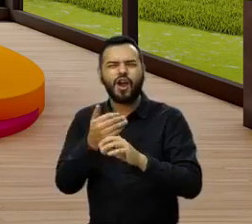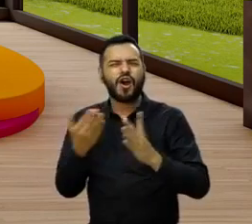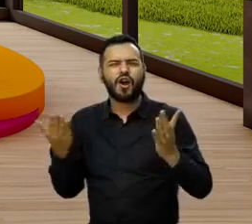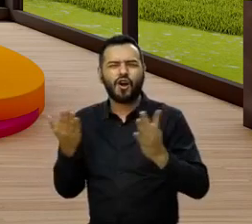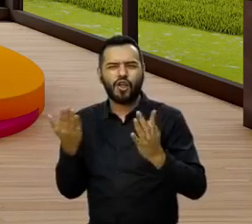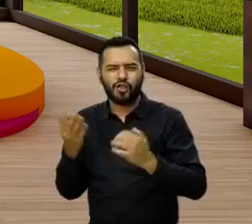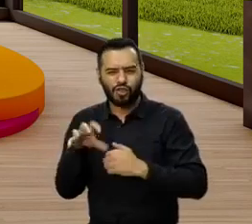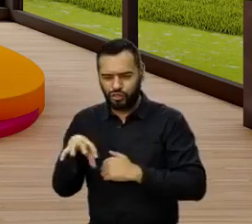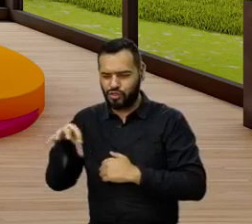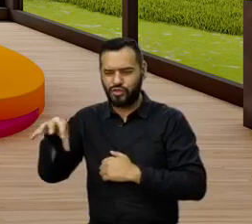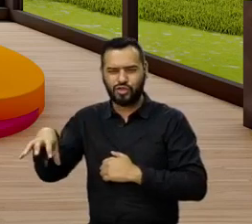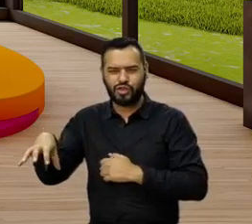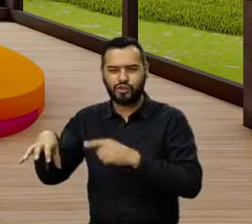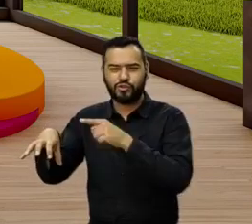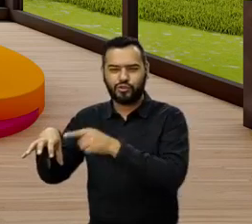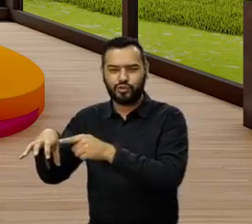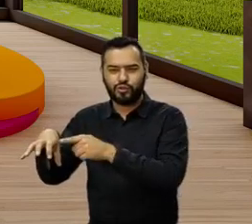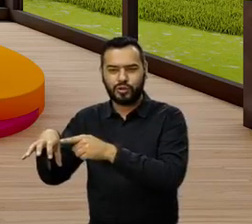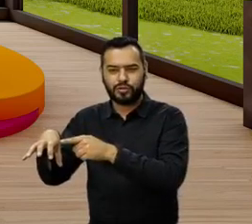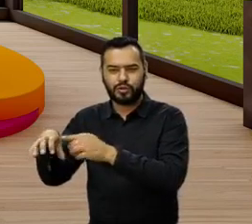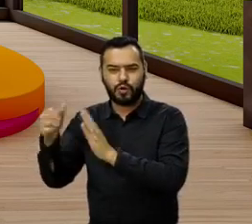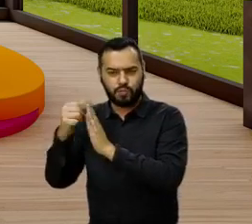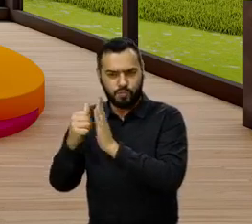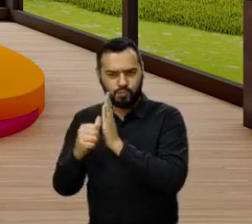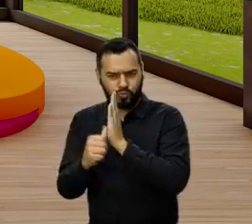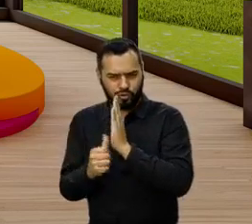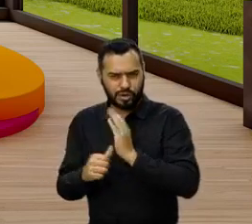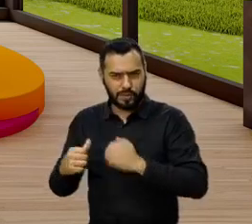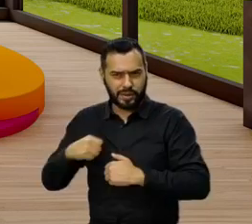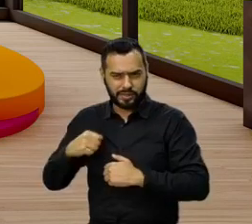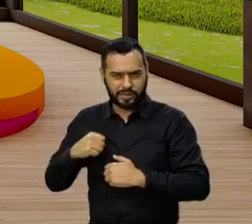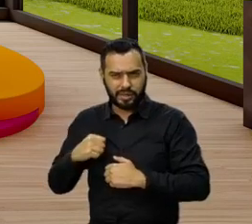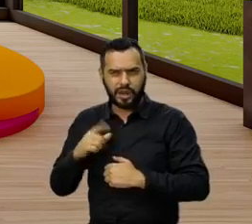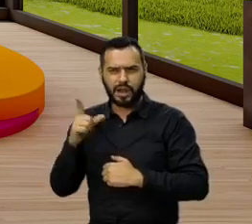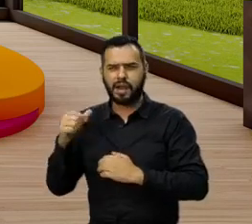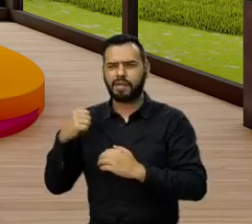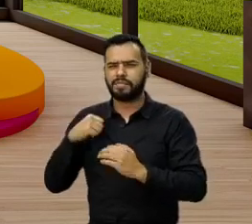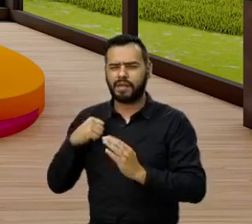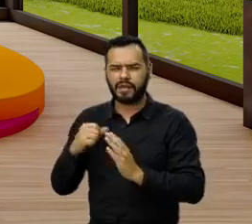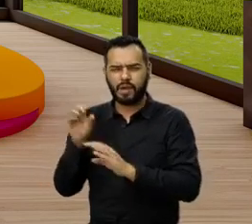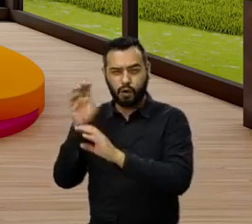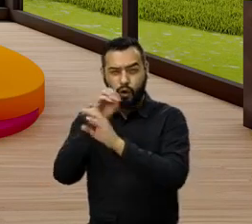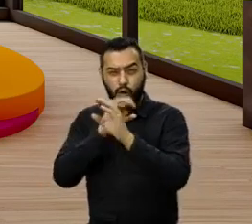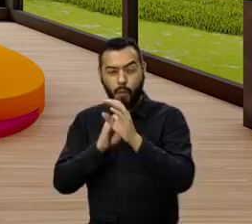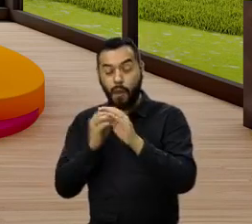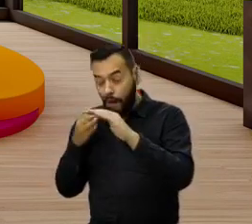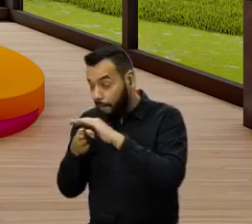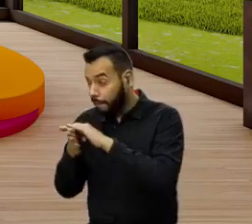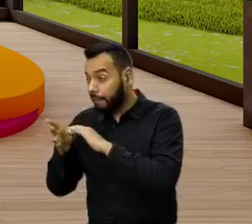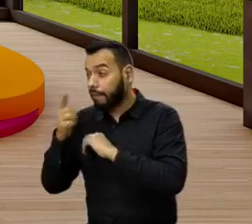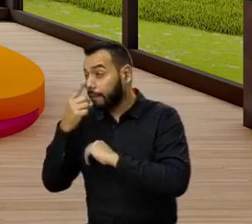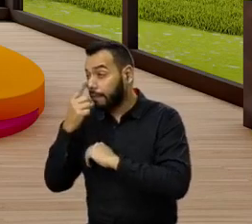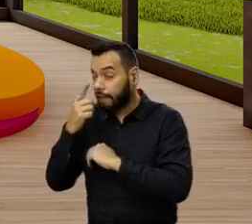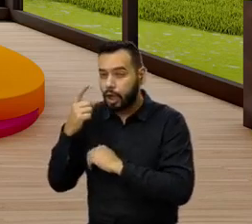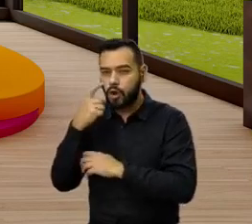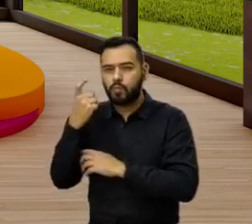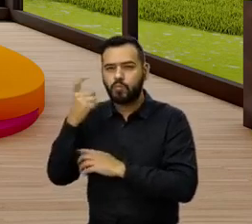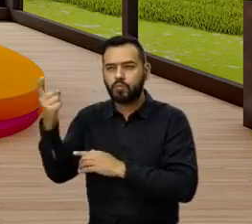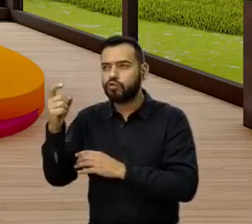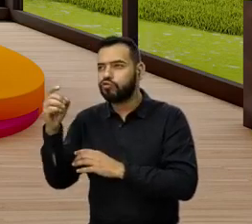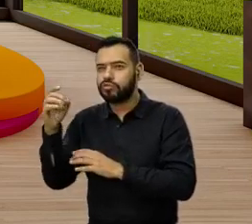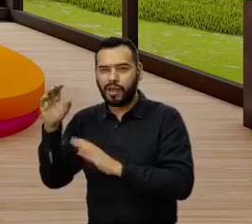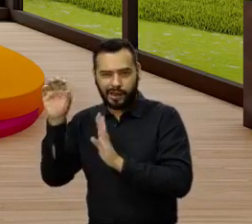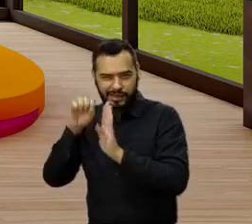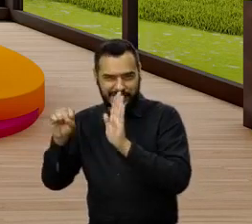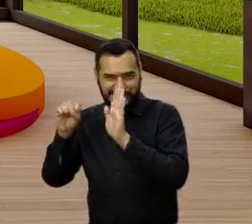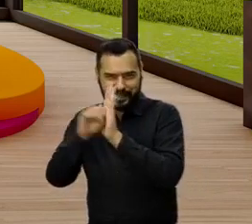los programas que tenemos en este momento lo que tenemos en compensar ustedes van a ingresar y van a buscar el eslogan